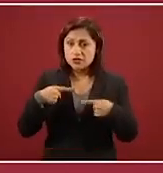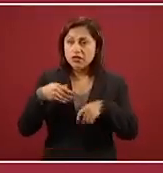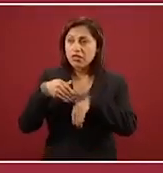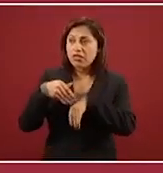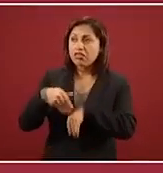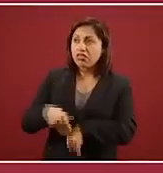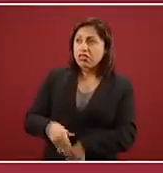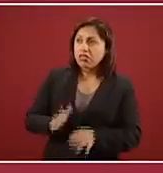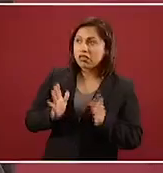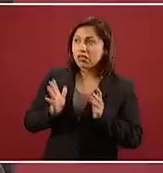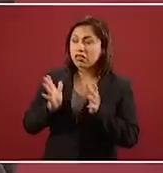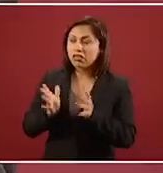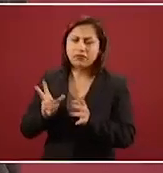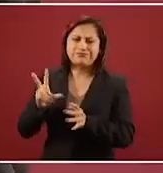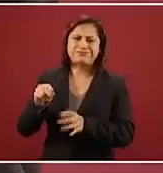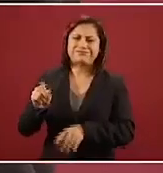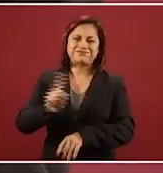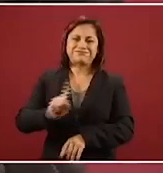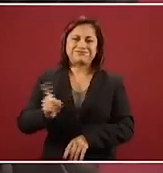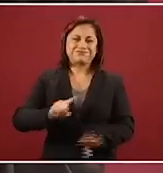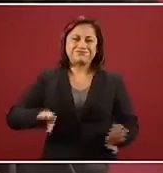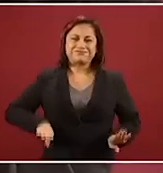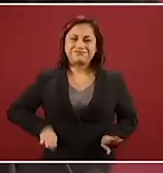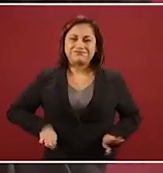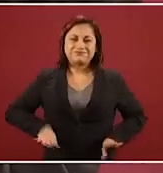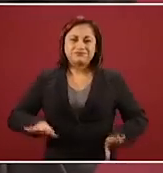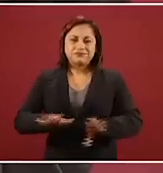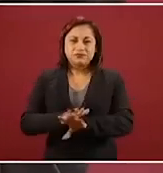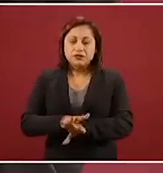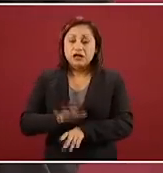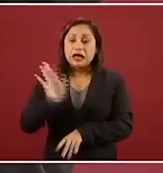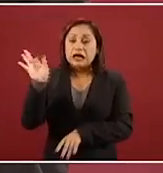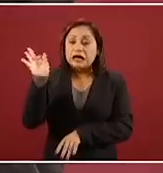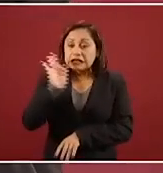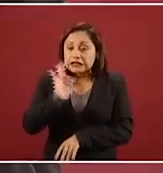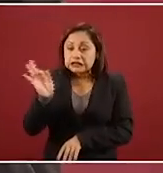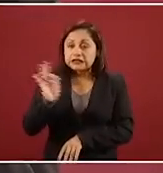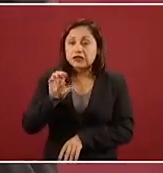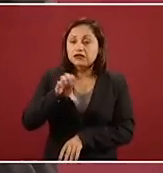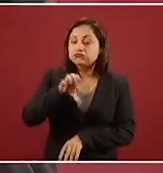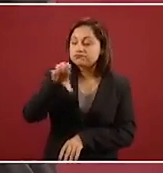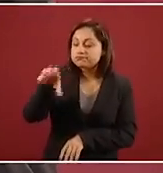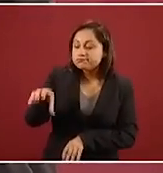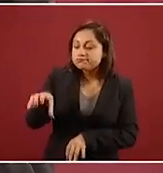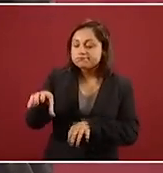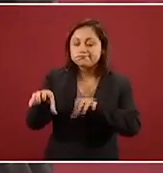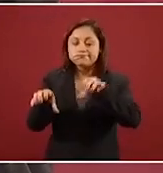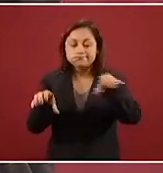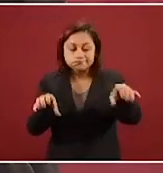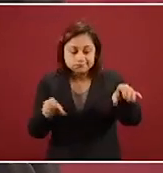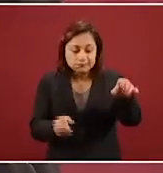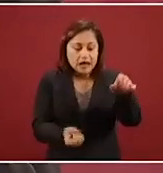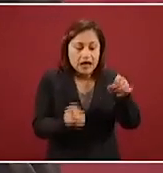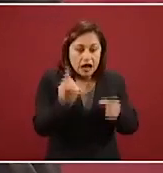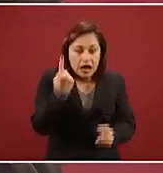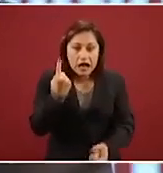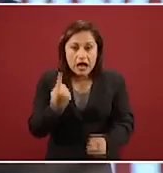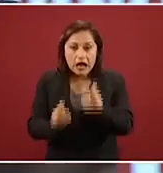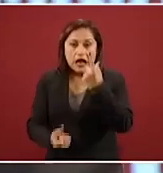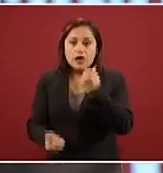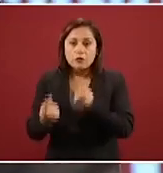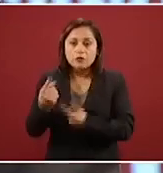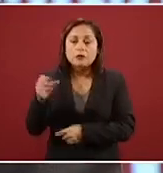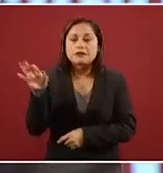acepta esas cosas. Pueden haber casos aislados. Ahora